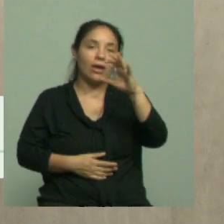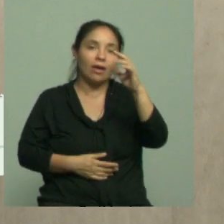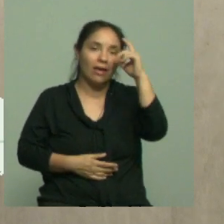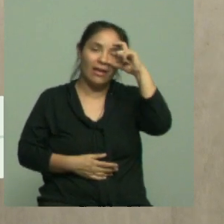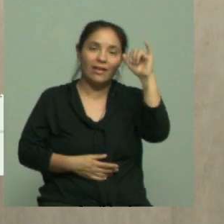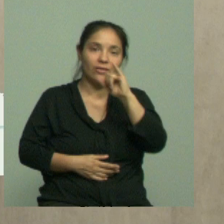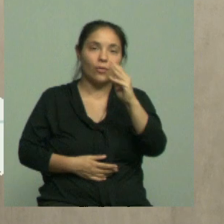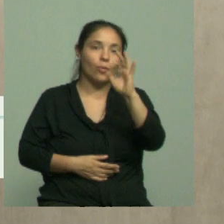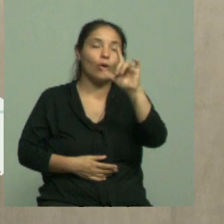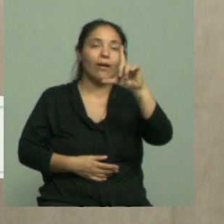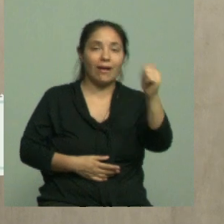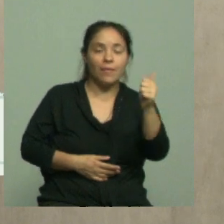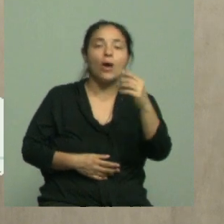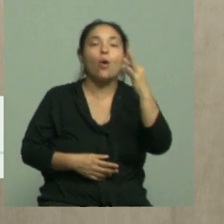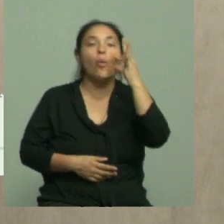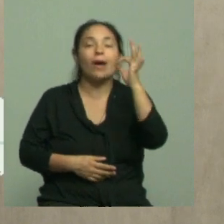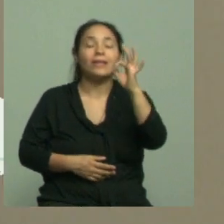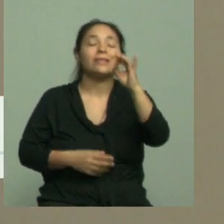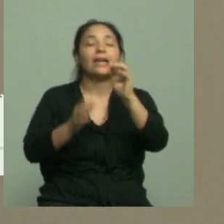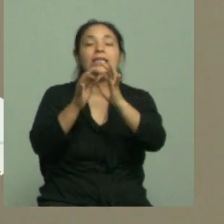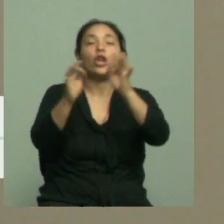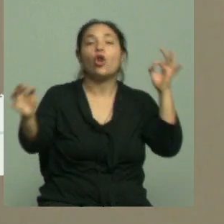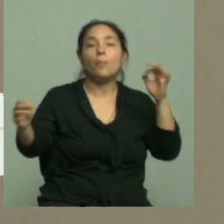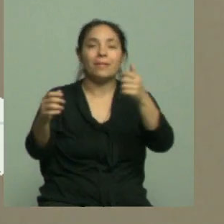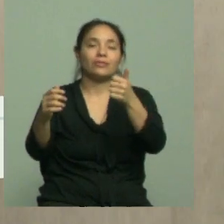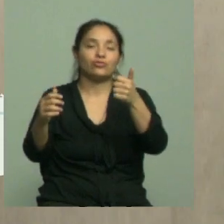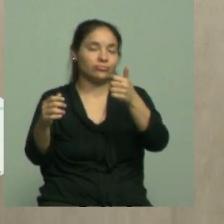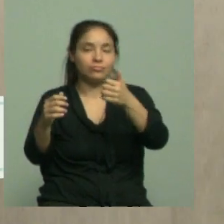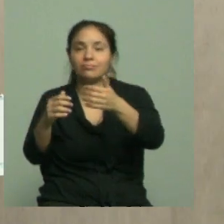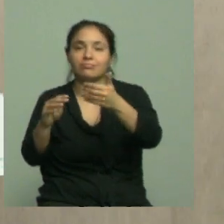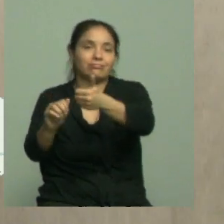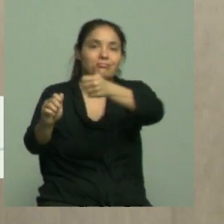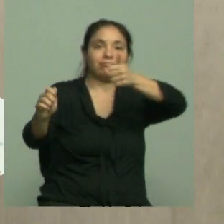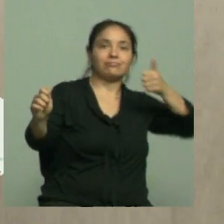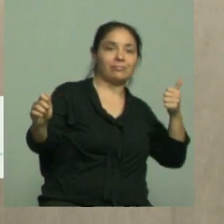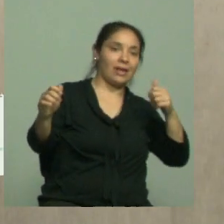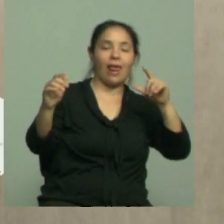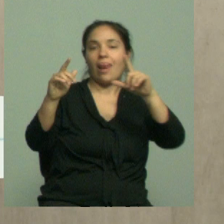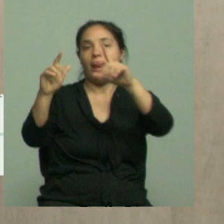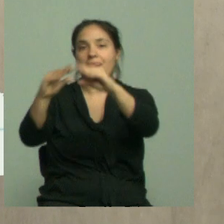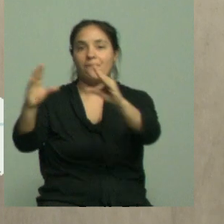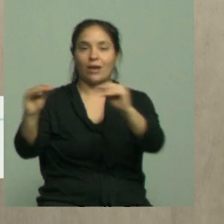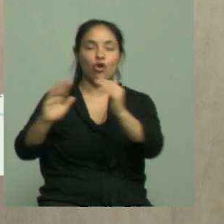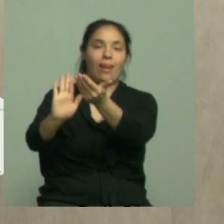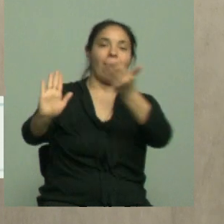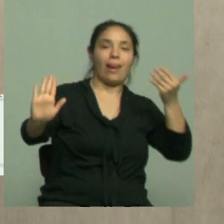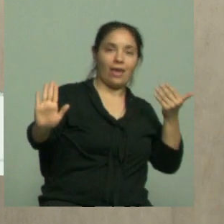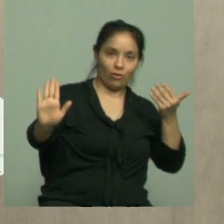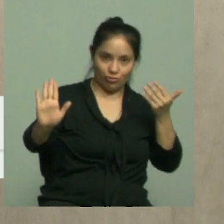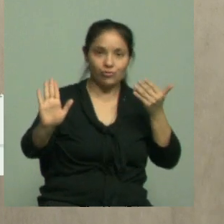kilómetros hacia el Líbano, por parte de Israel que se retire del sur del Líbano, y ahí empezar a ver